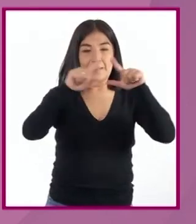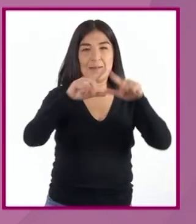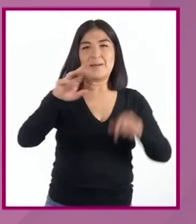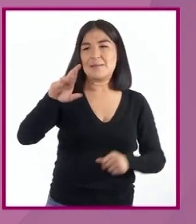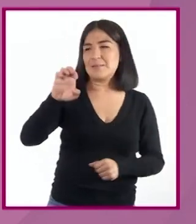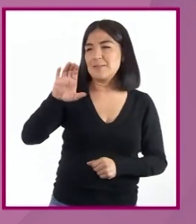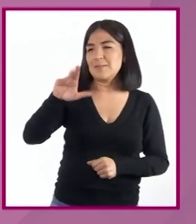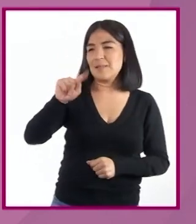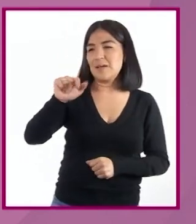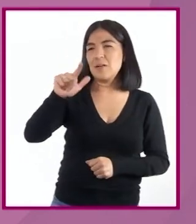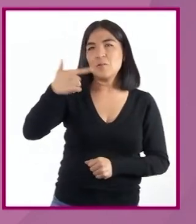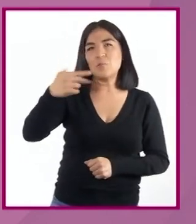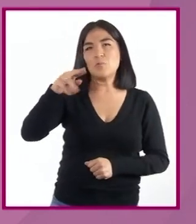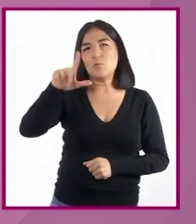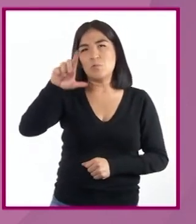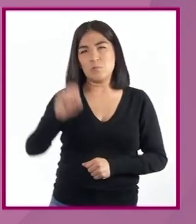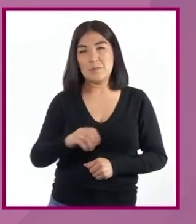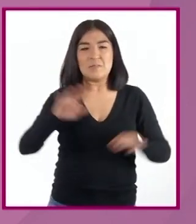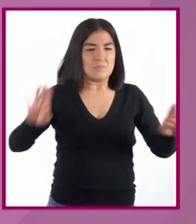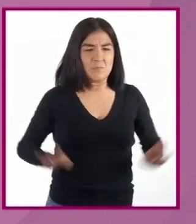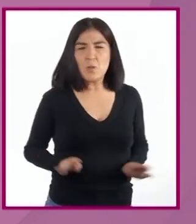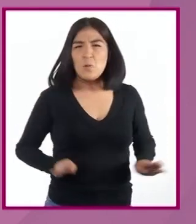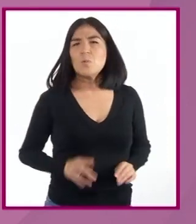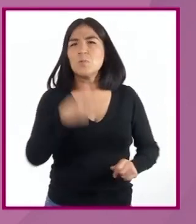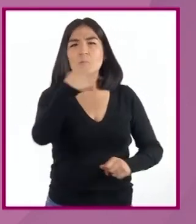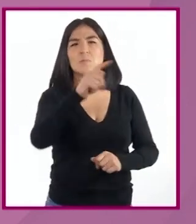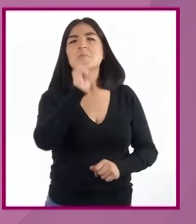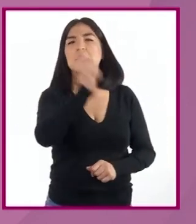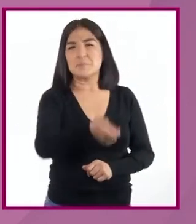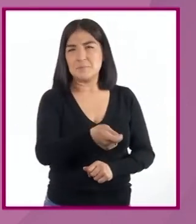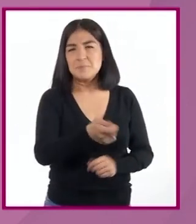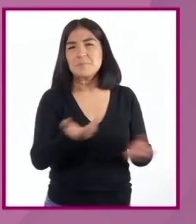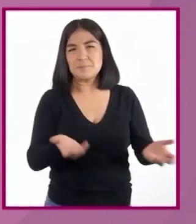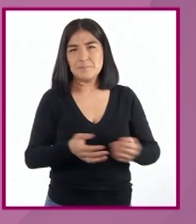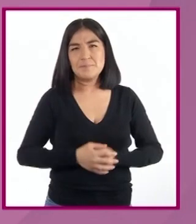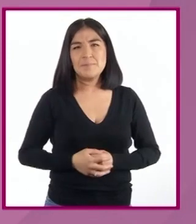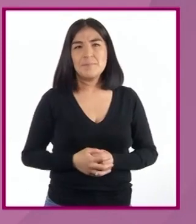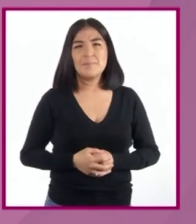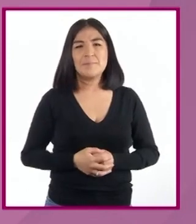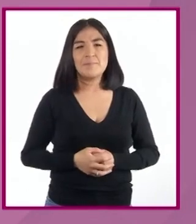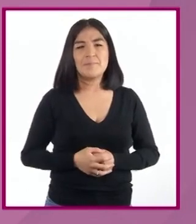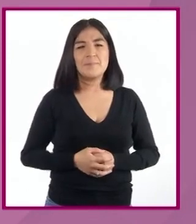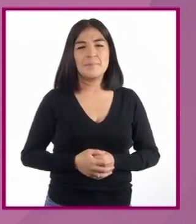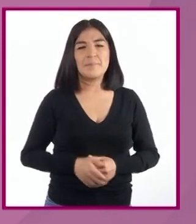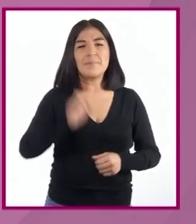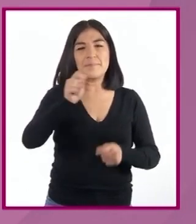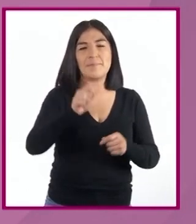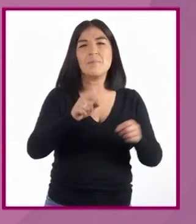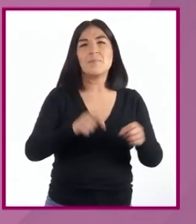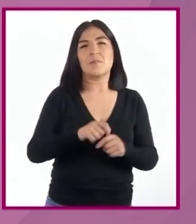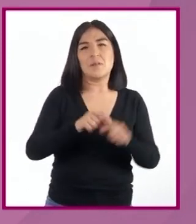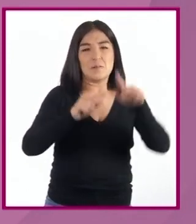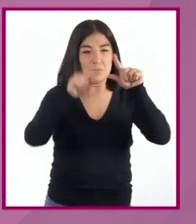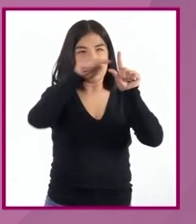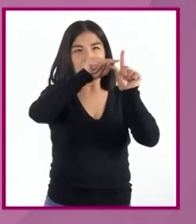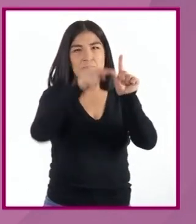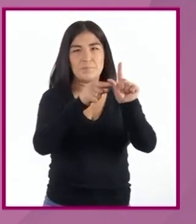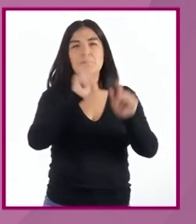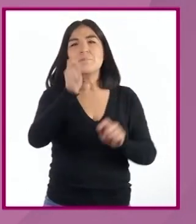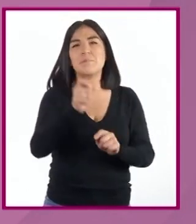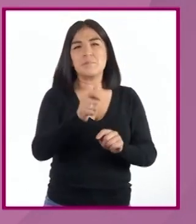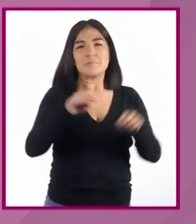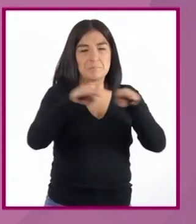rectángulos y una de sus características que tiene es un ángulo recto, es decir, que